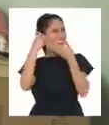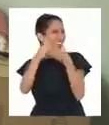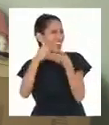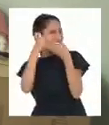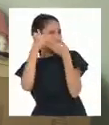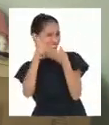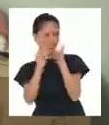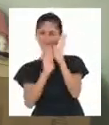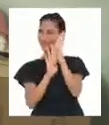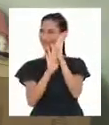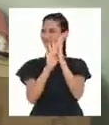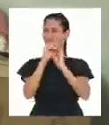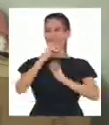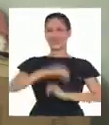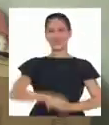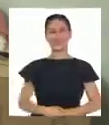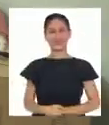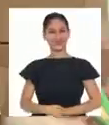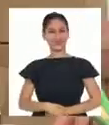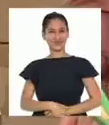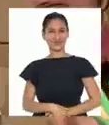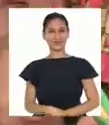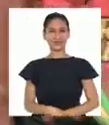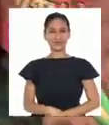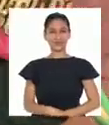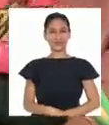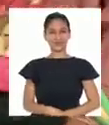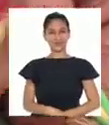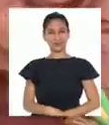proyecto.